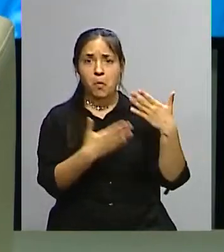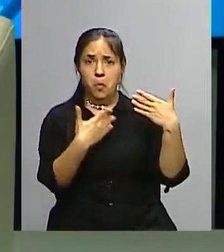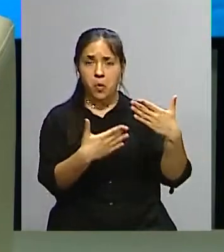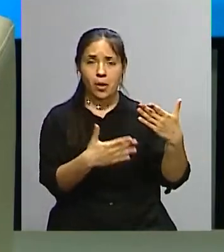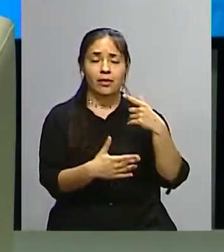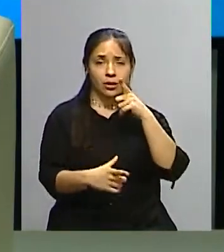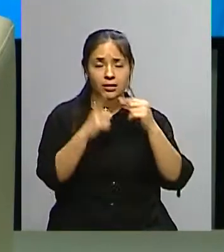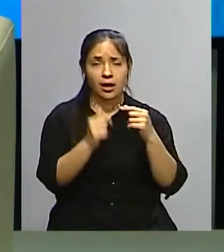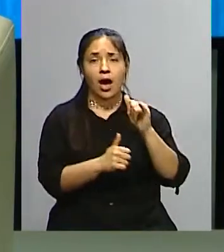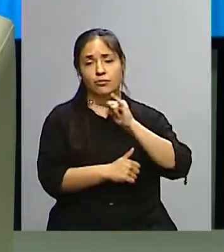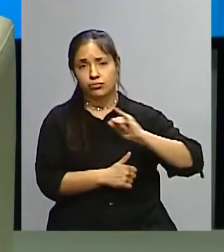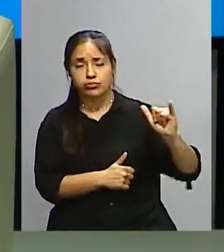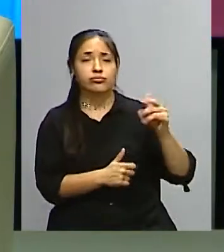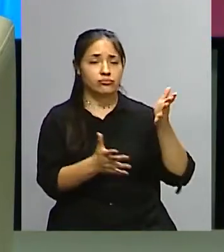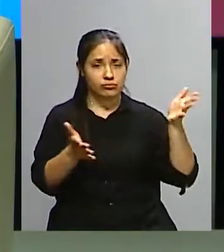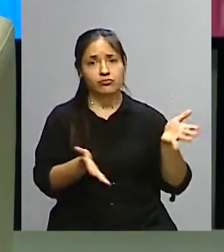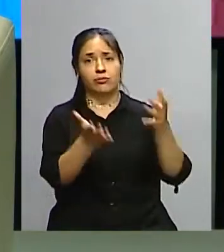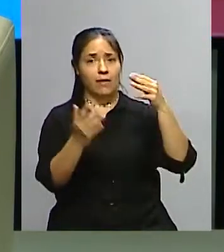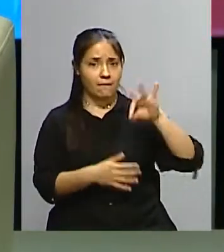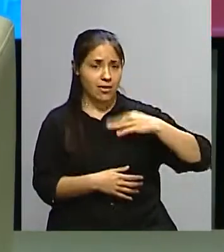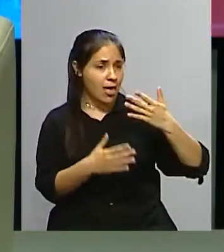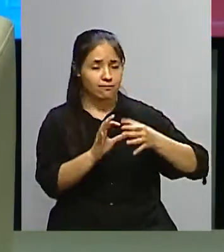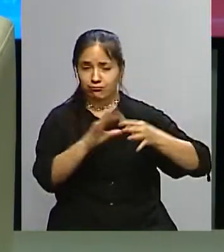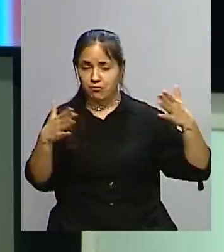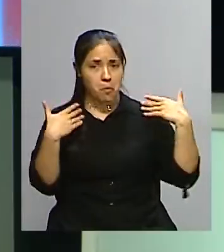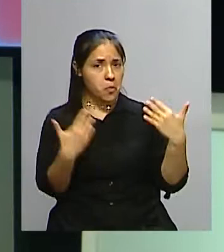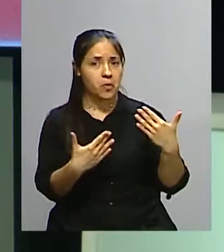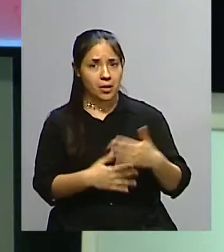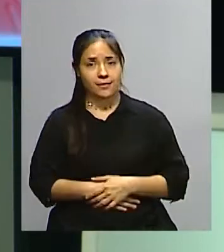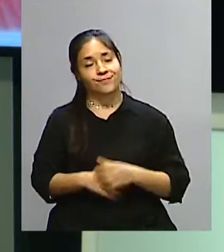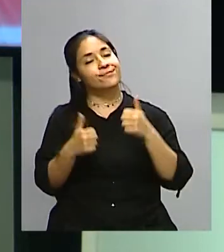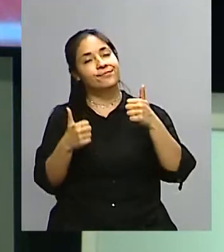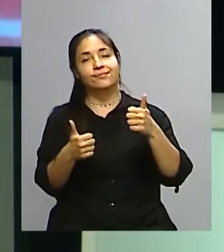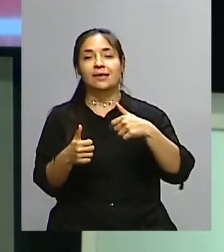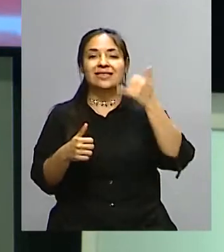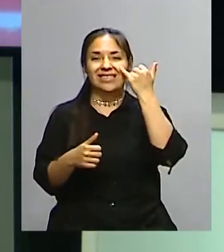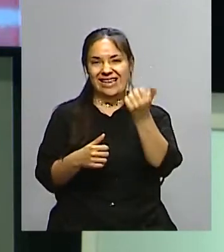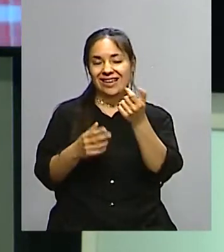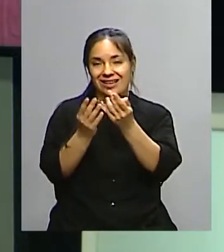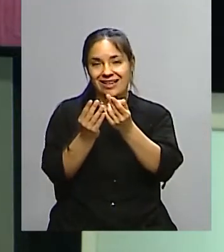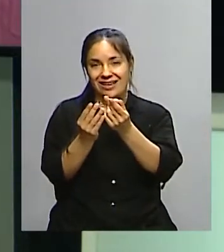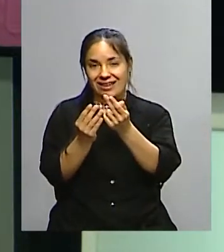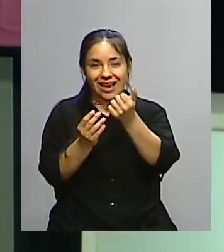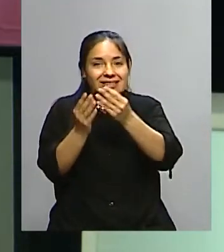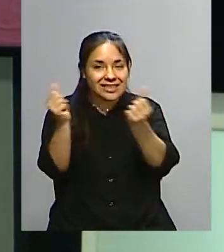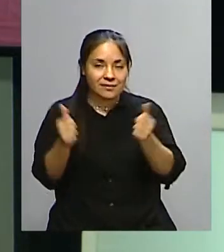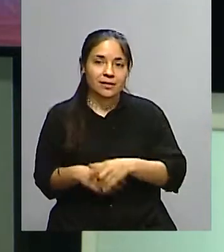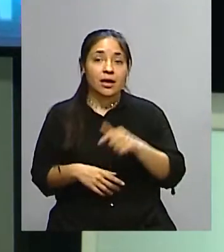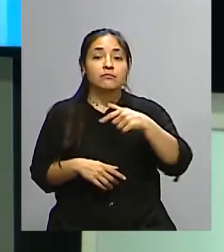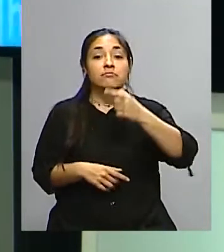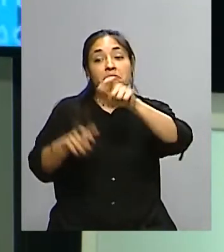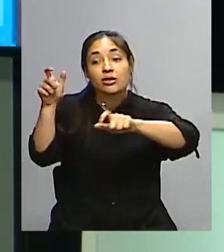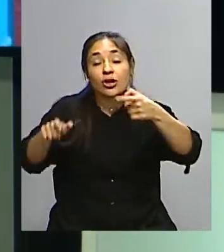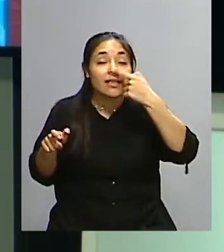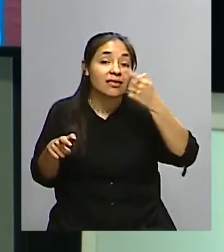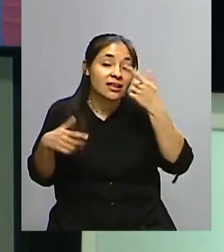reclamar y denunciar, digamos, y vivir una vida plena, por supuesto. Bueno, Belén, estamos ya sobre el final. ¿Cómo pueden hacer aquellos que estén interesados? No sé, se me